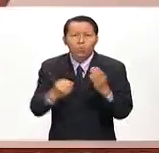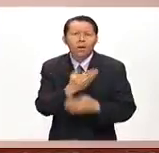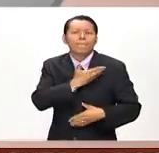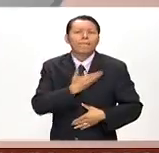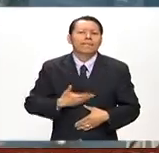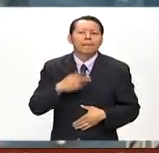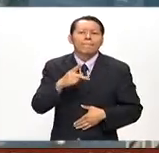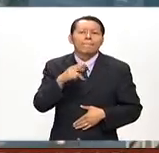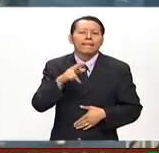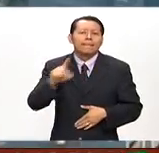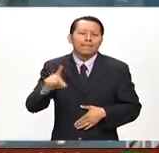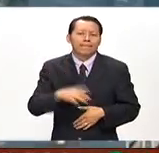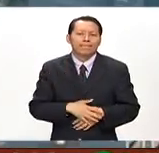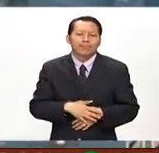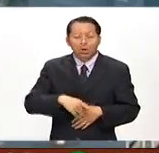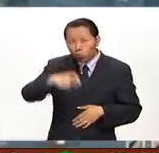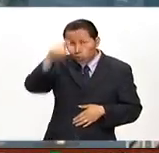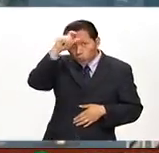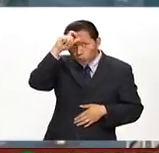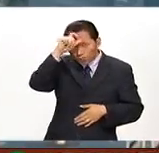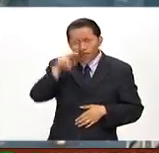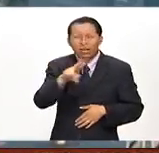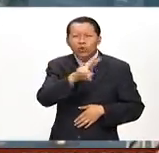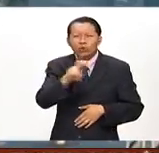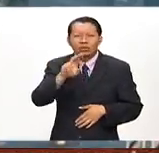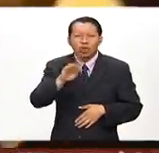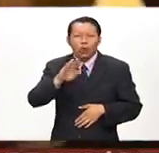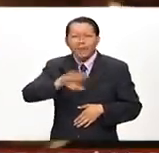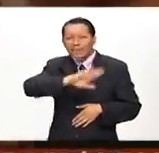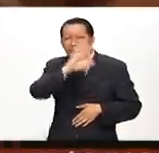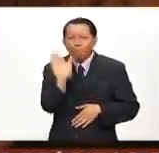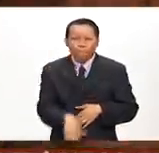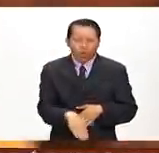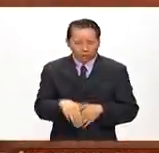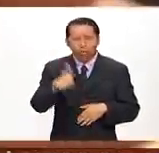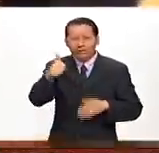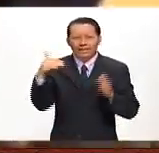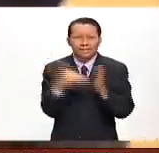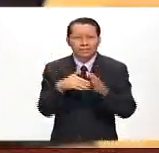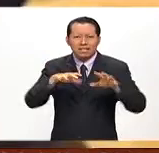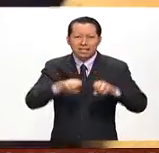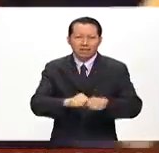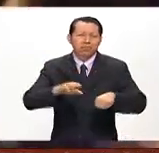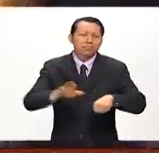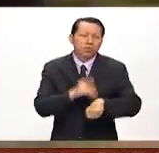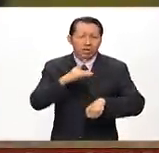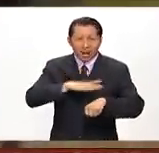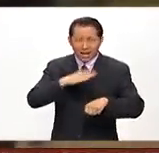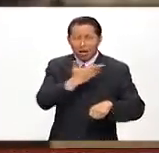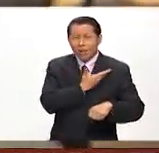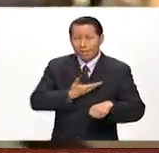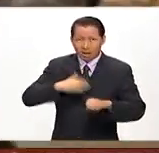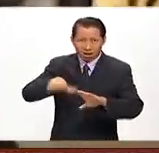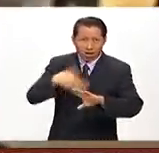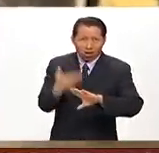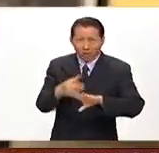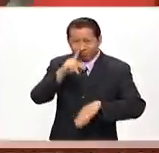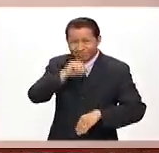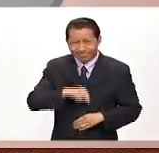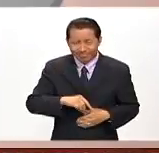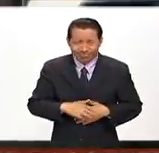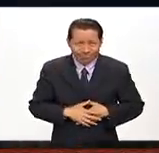PRD. En Turquía suma más de 290 muertos y 6,000 detenidos después del fallido intento de golpe de Estado